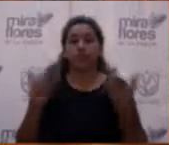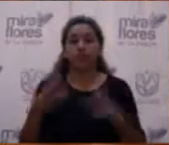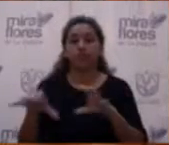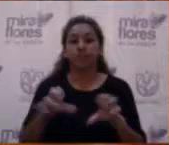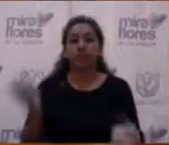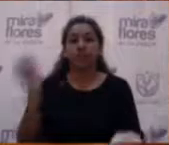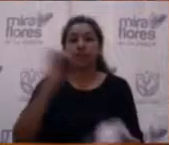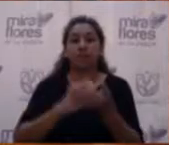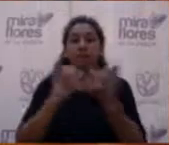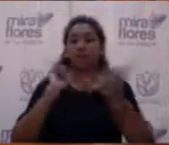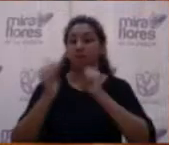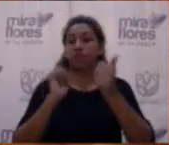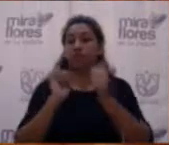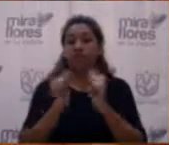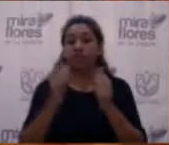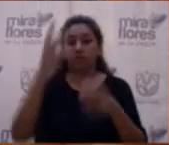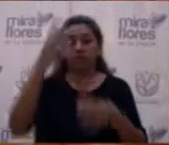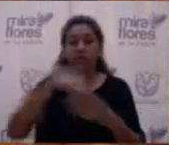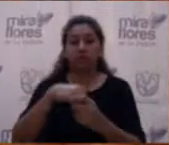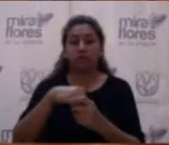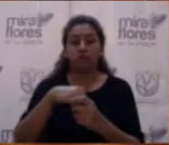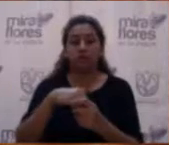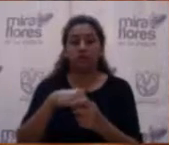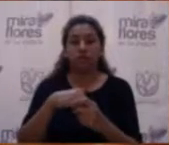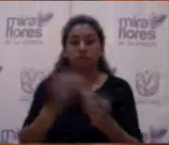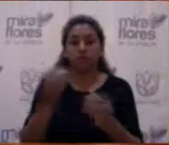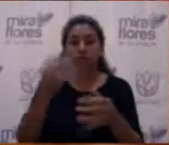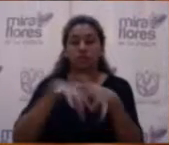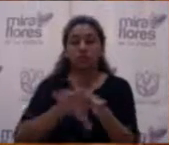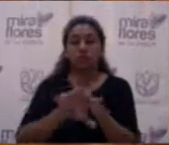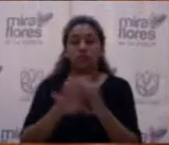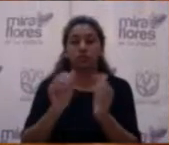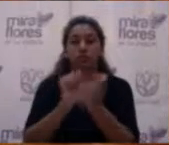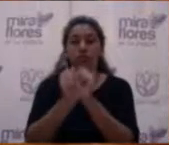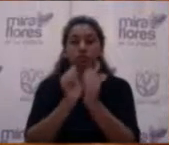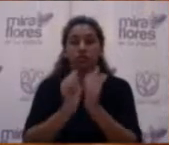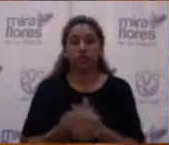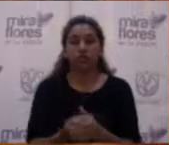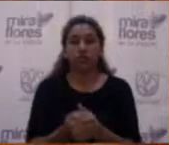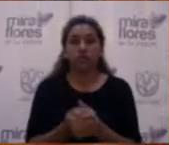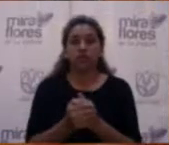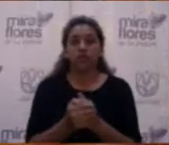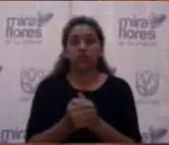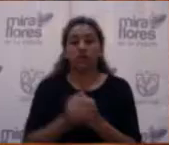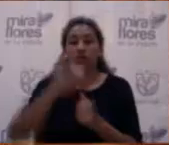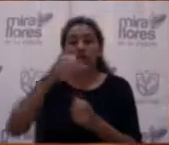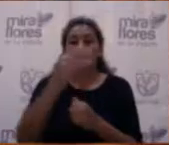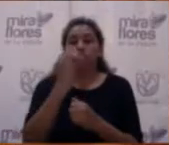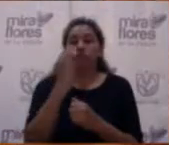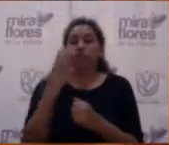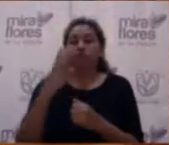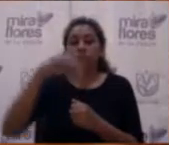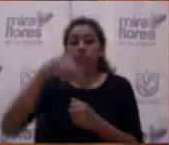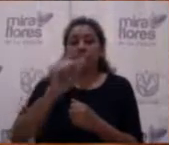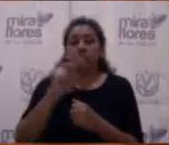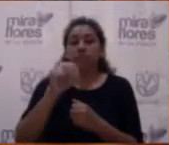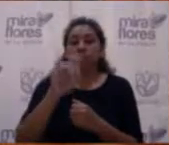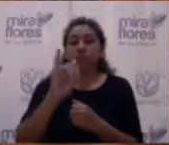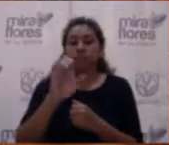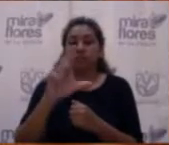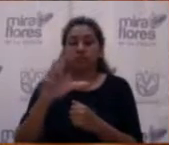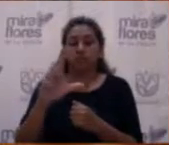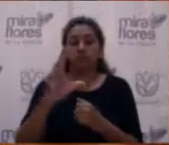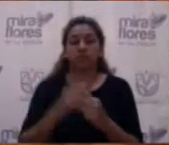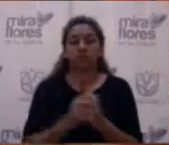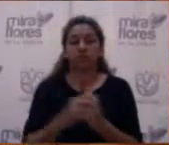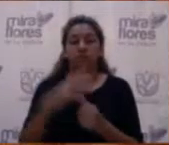más actividades deportivas en pro del desarrollo e inclusión del deporte en nuestros atletas. Atentamente, José Manuel Jurado, presidente de la